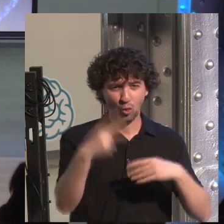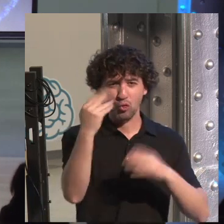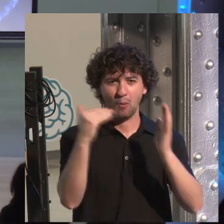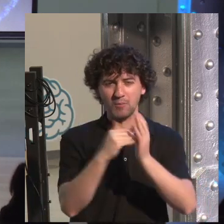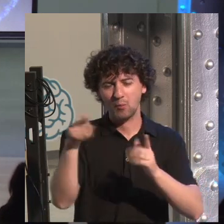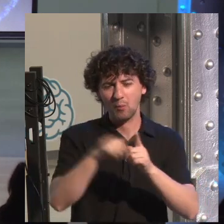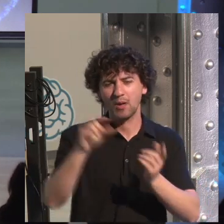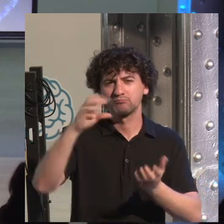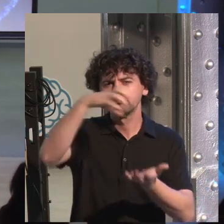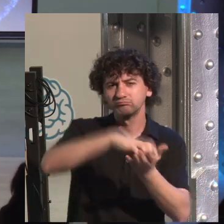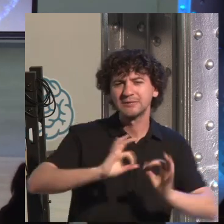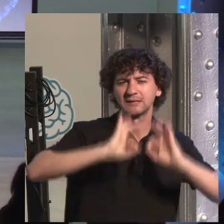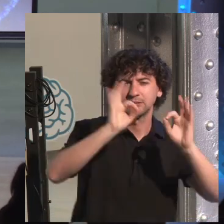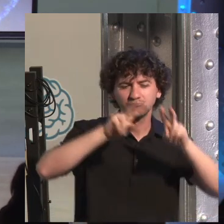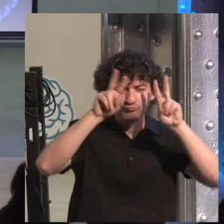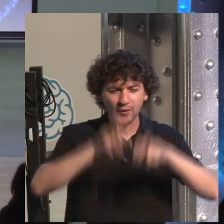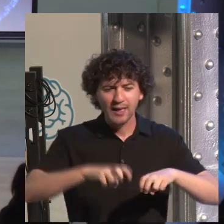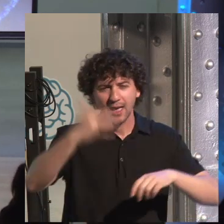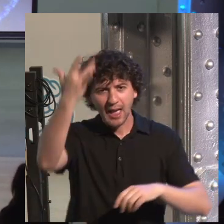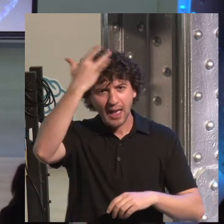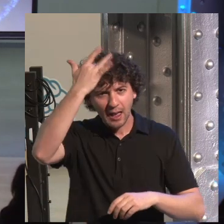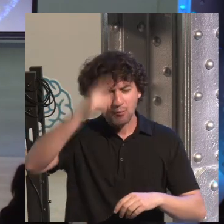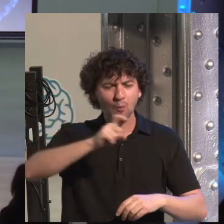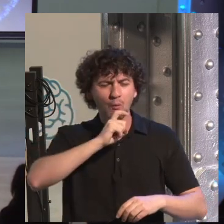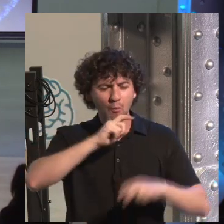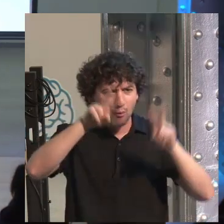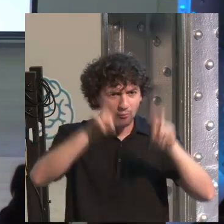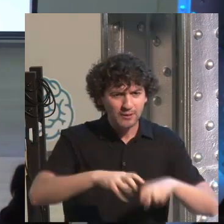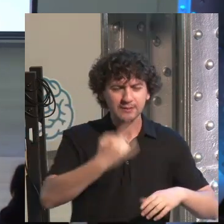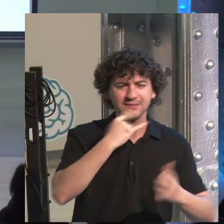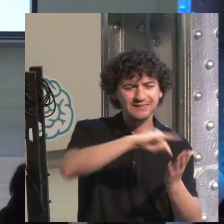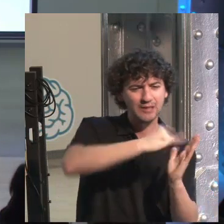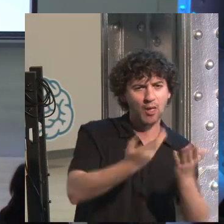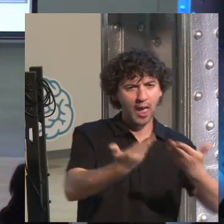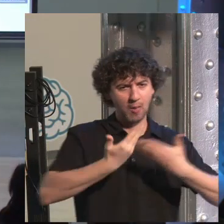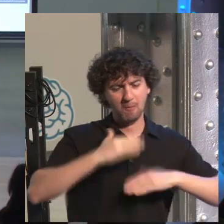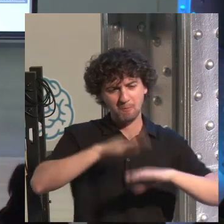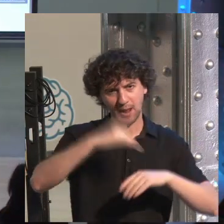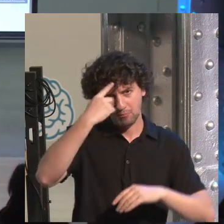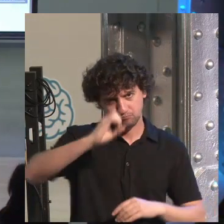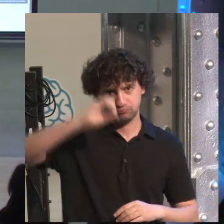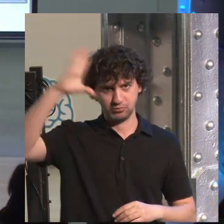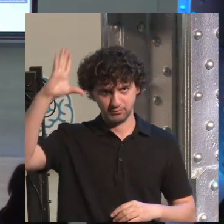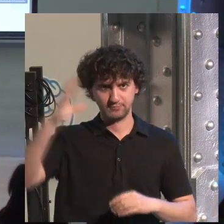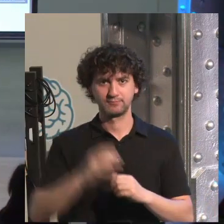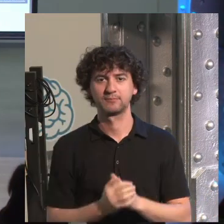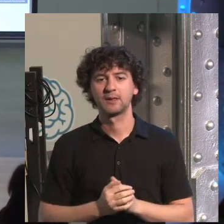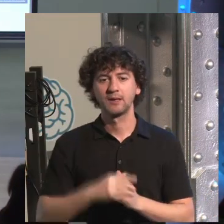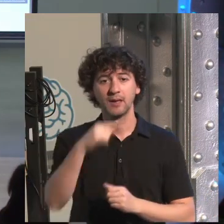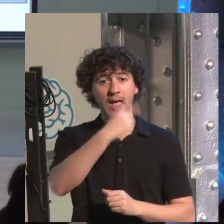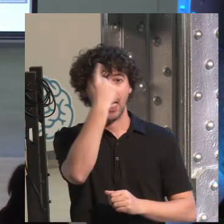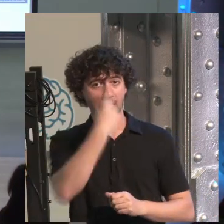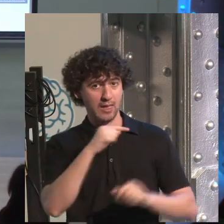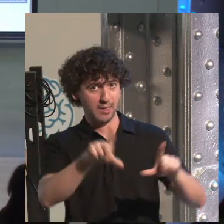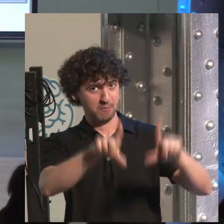Augmented Cognition, de cómo utilizar tecnología para aumentar nuestras capacidades cognitivas. Esta es una imagen que